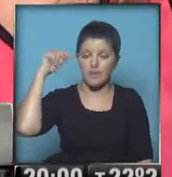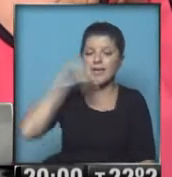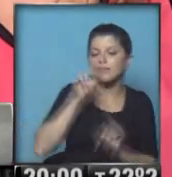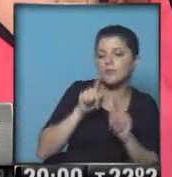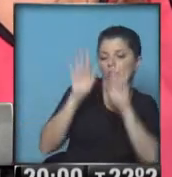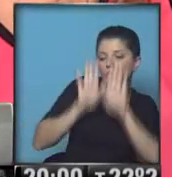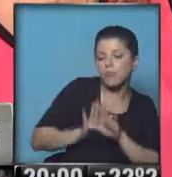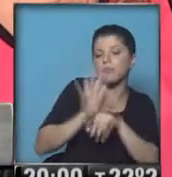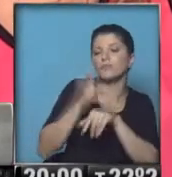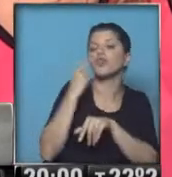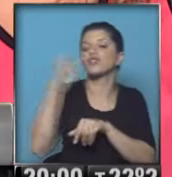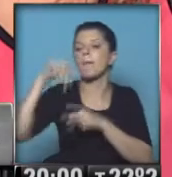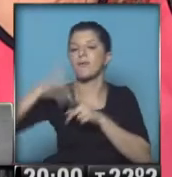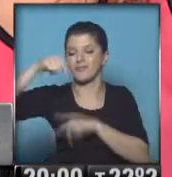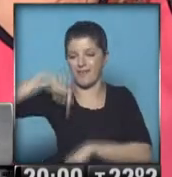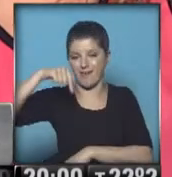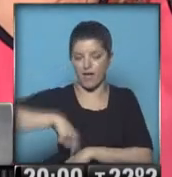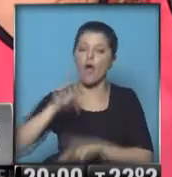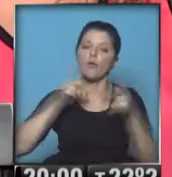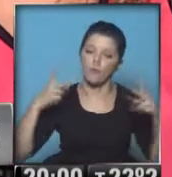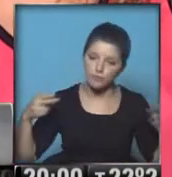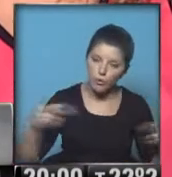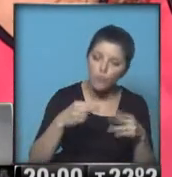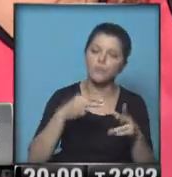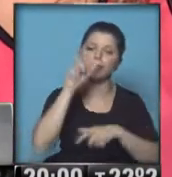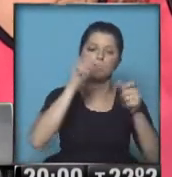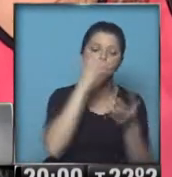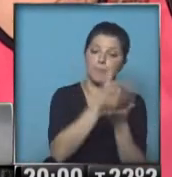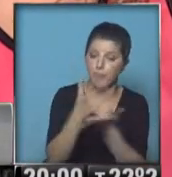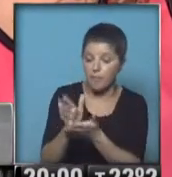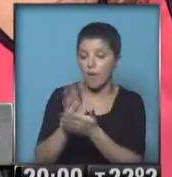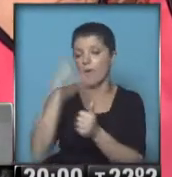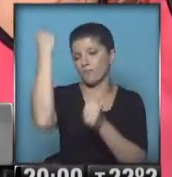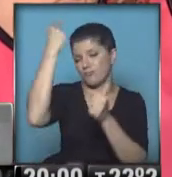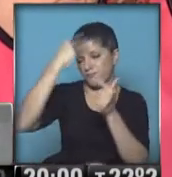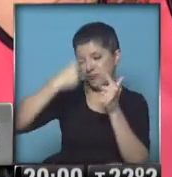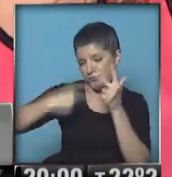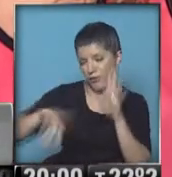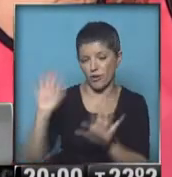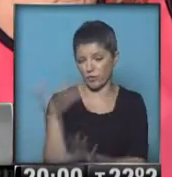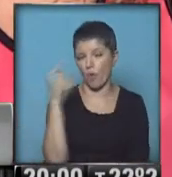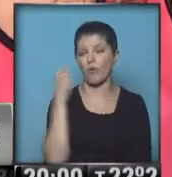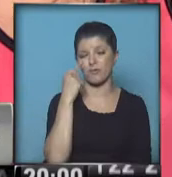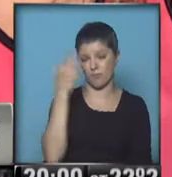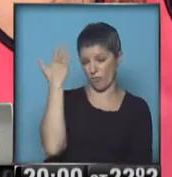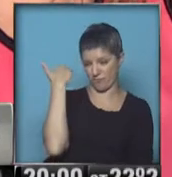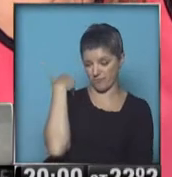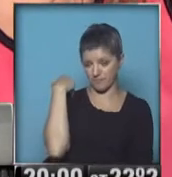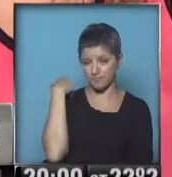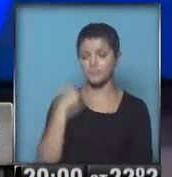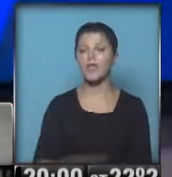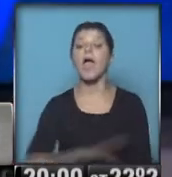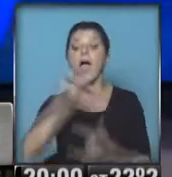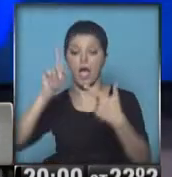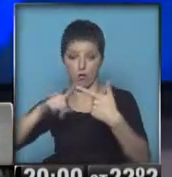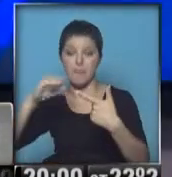política interna, con sus ajustes, su despido, en fin, con todo lo que significó en ese momento. En el caso